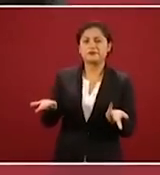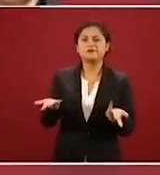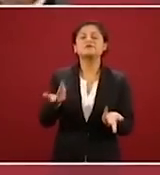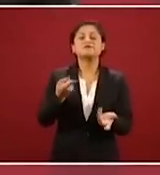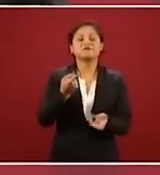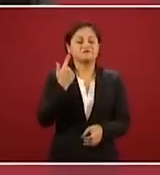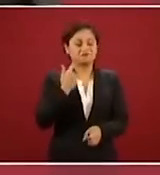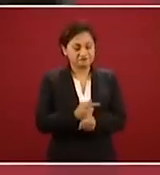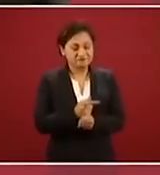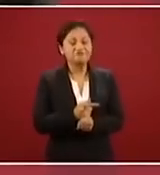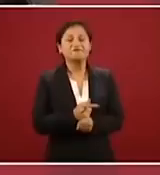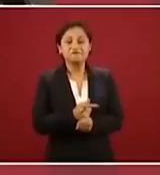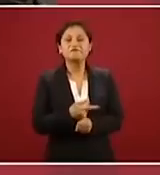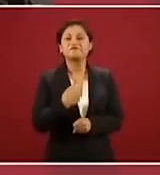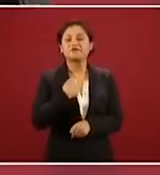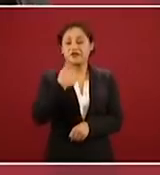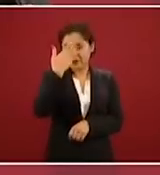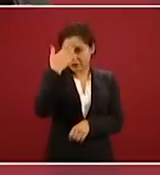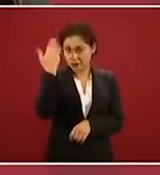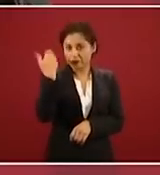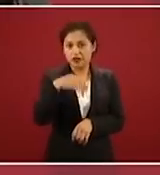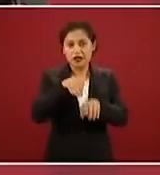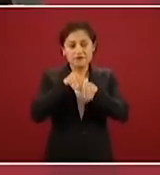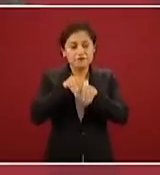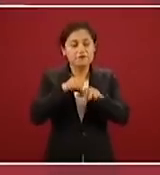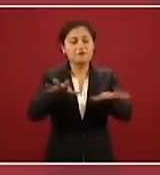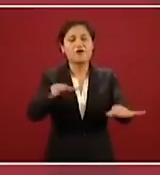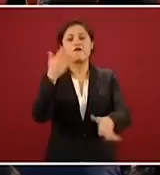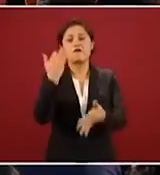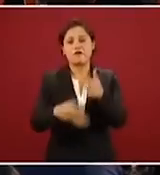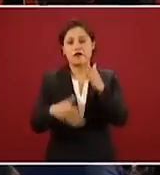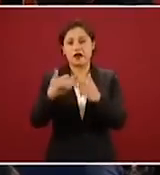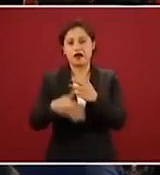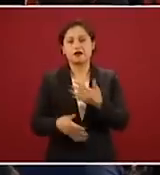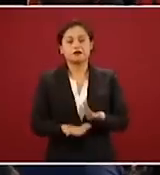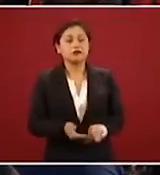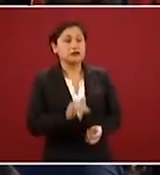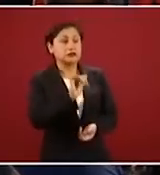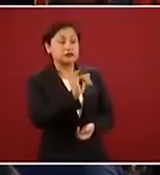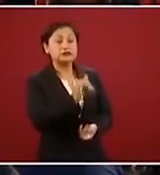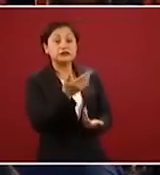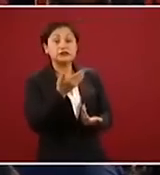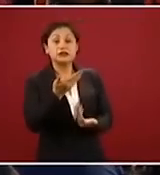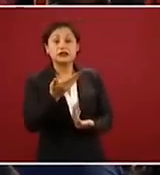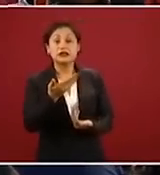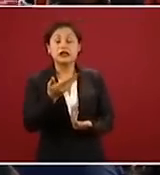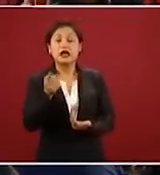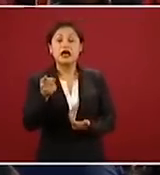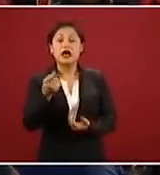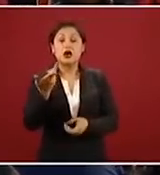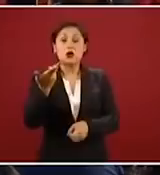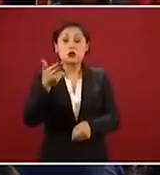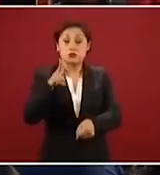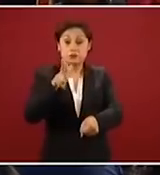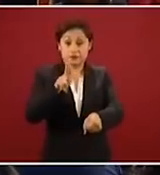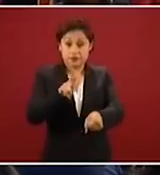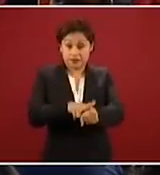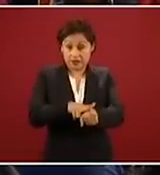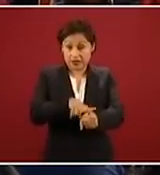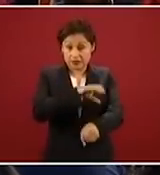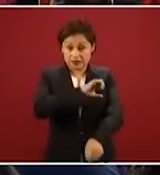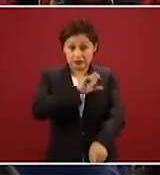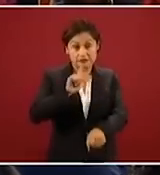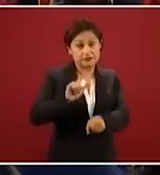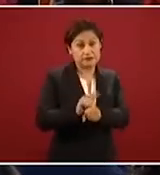más información. Sobre todo en los centros de salud de alta especialidad, que es a donde podrían llegar casos